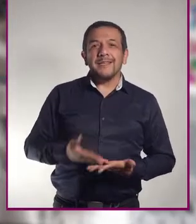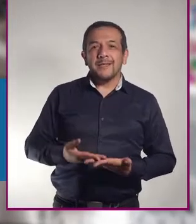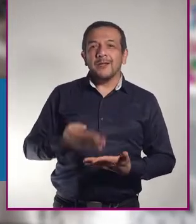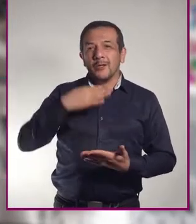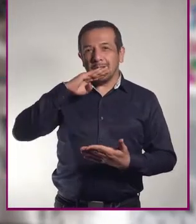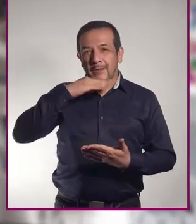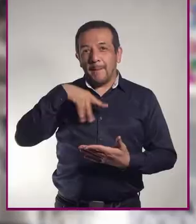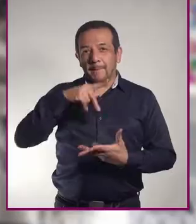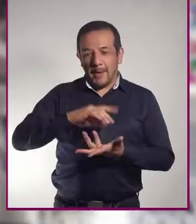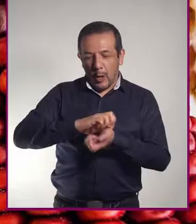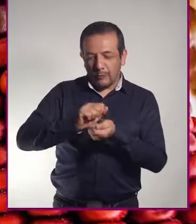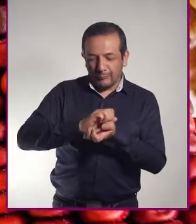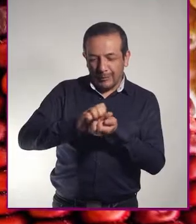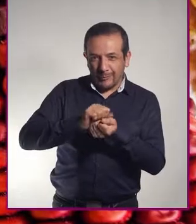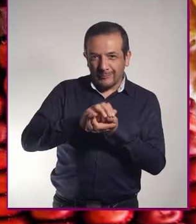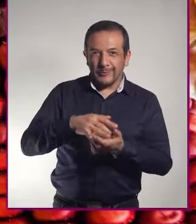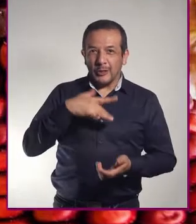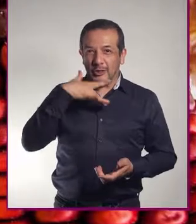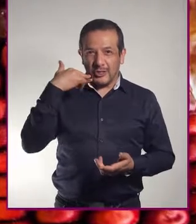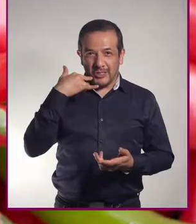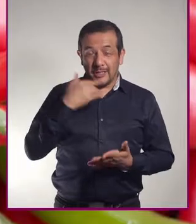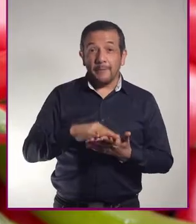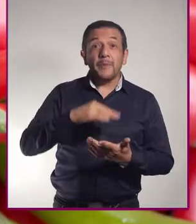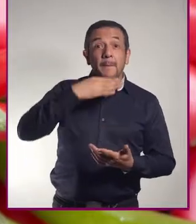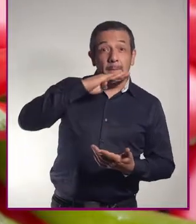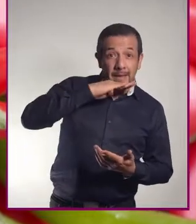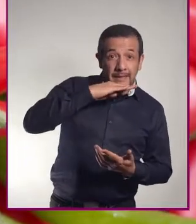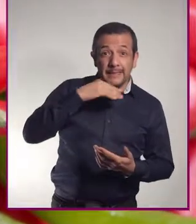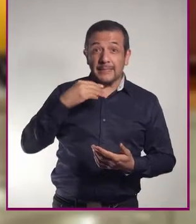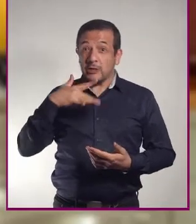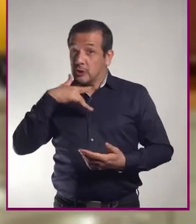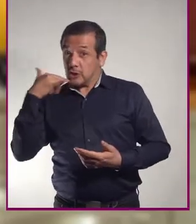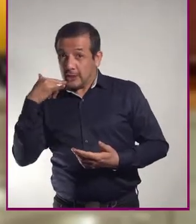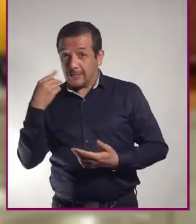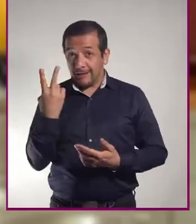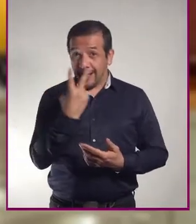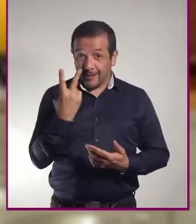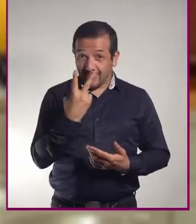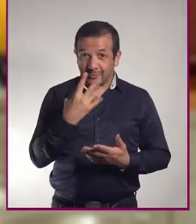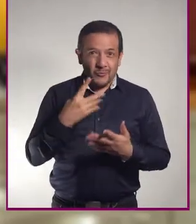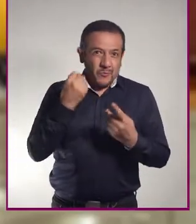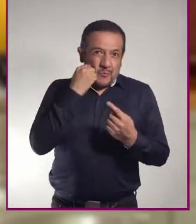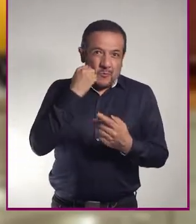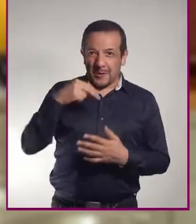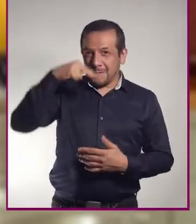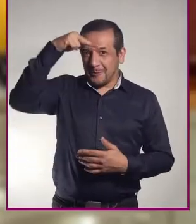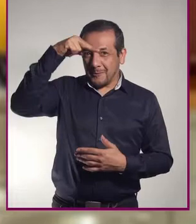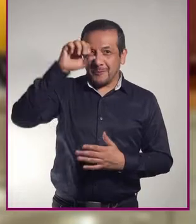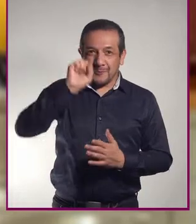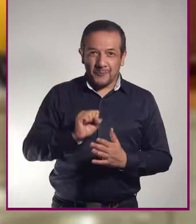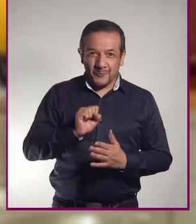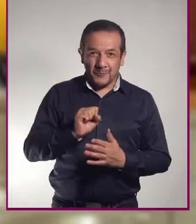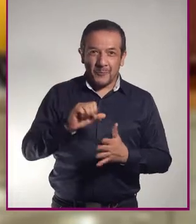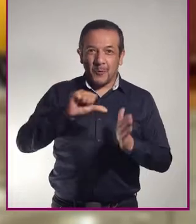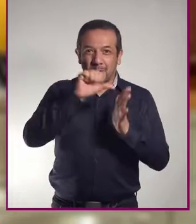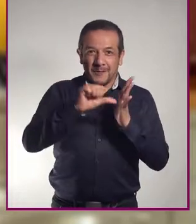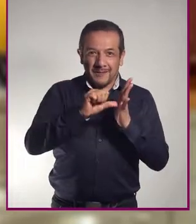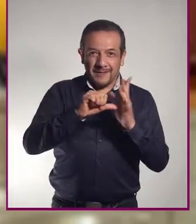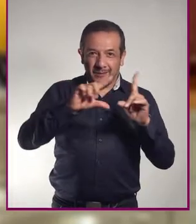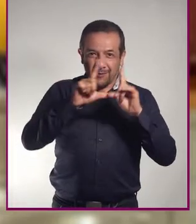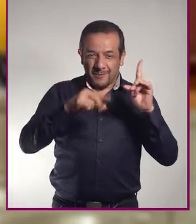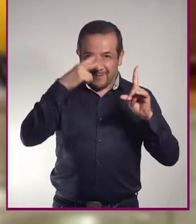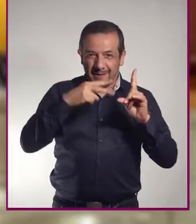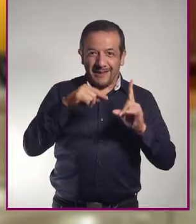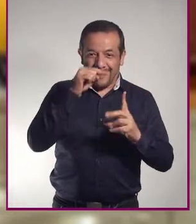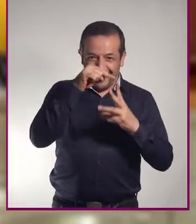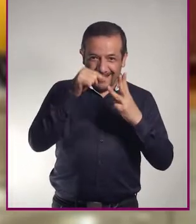amasados con chile. Maíz y chile. Sin importar si vivimos en el norte, centro o sur del país, vas a encontrar